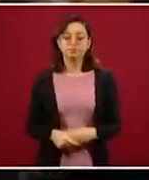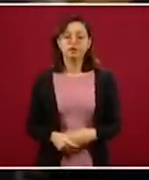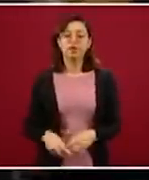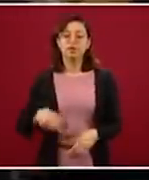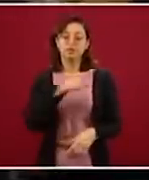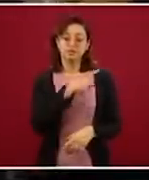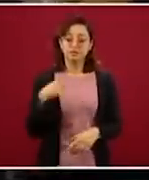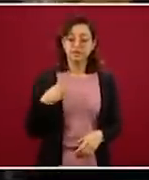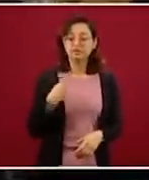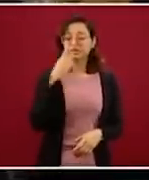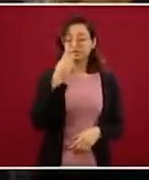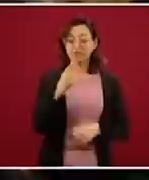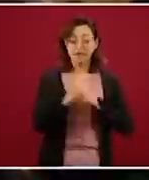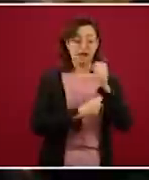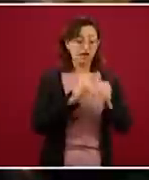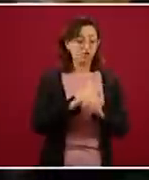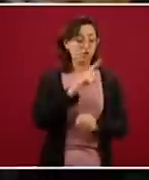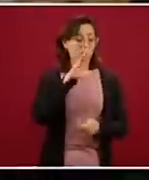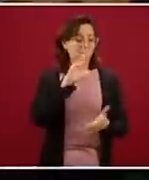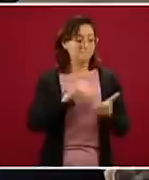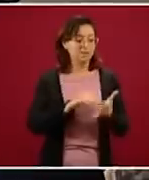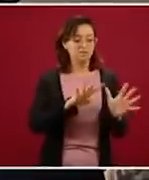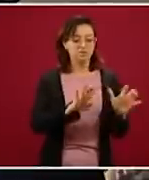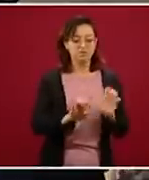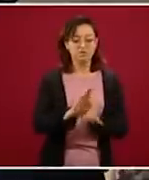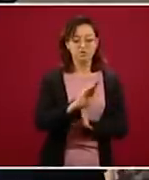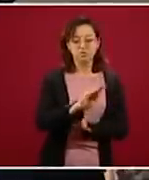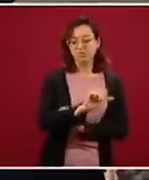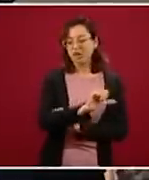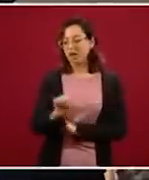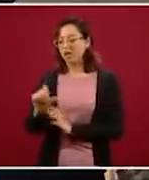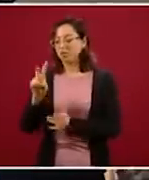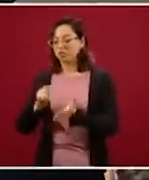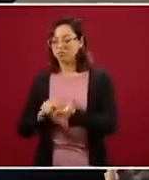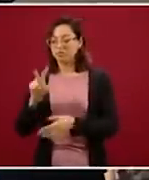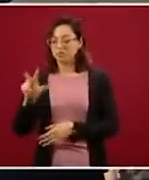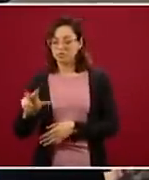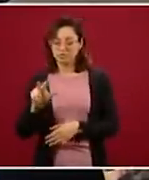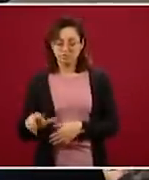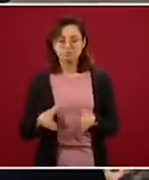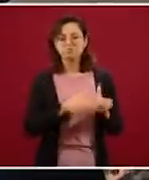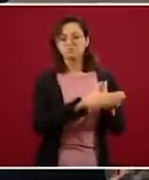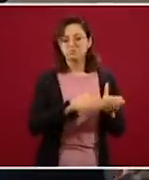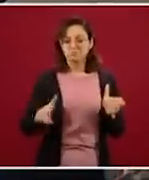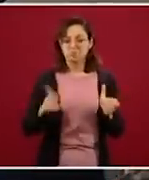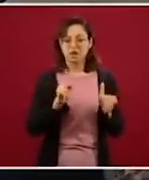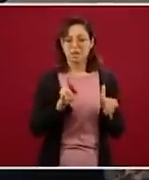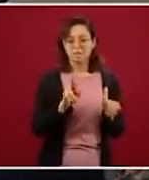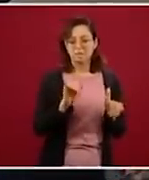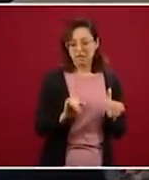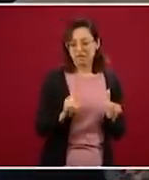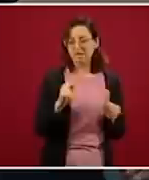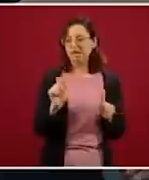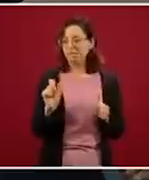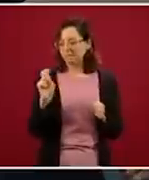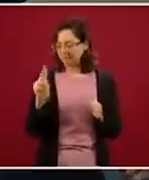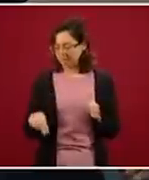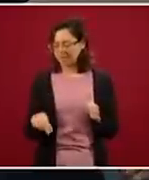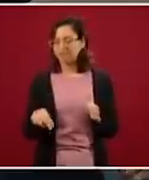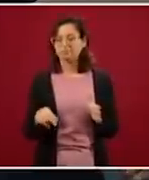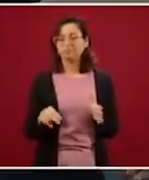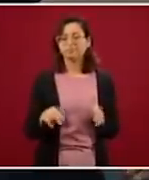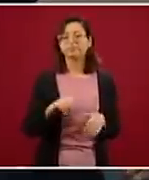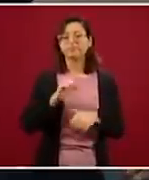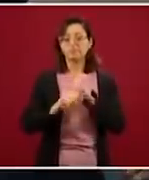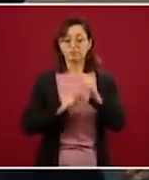destacar que entre 1990 y 2018 gobernaban el PRI y el PAN, y que en